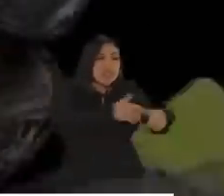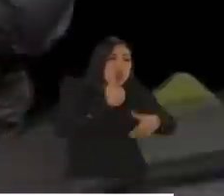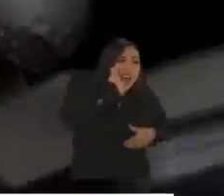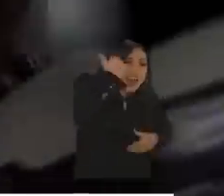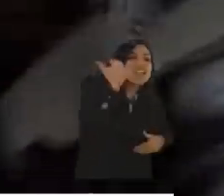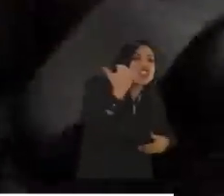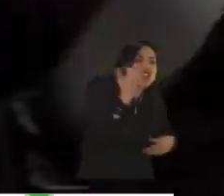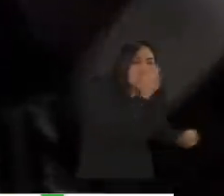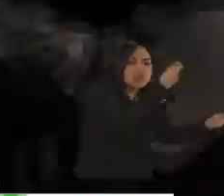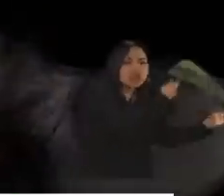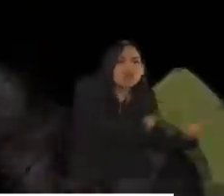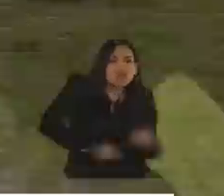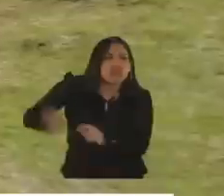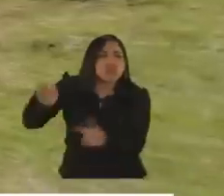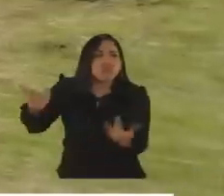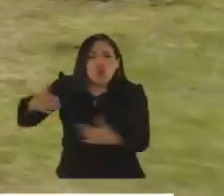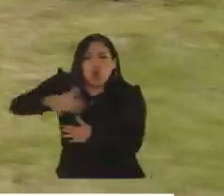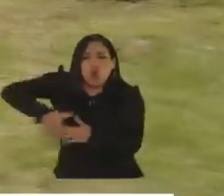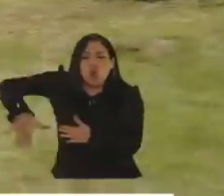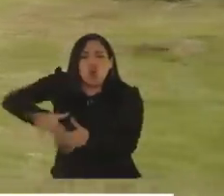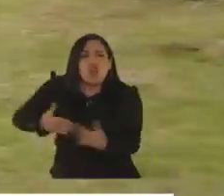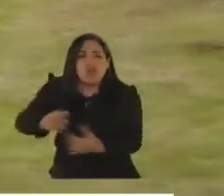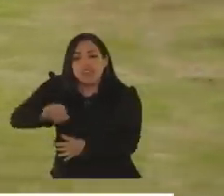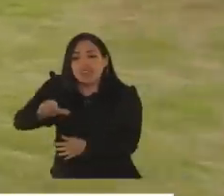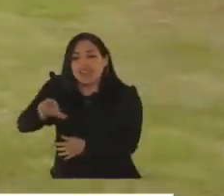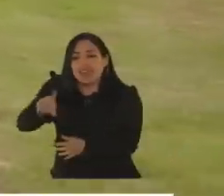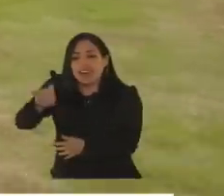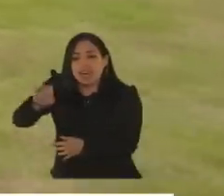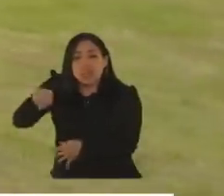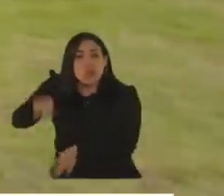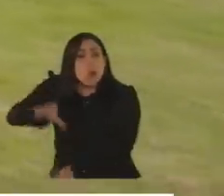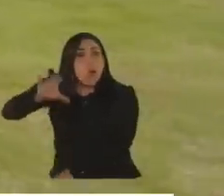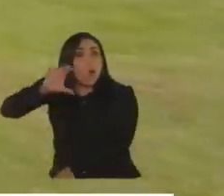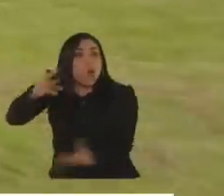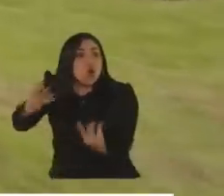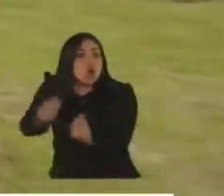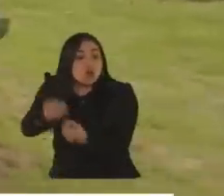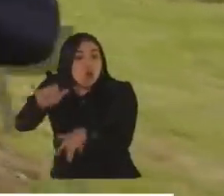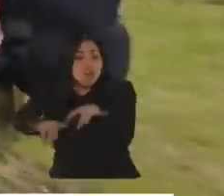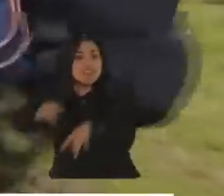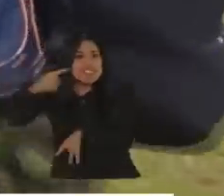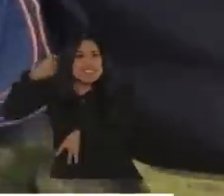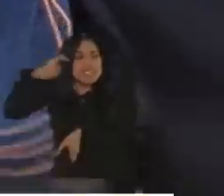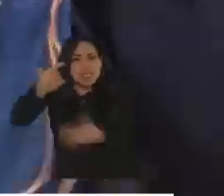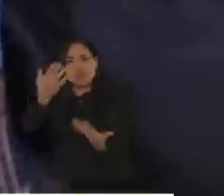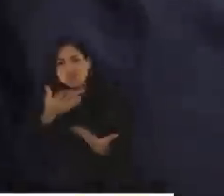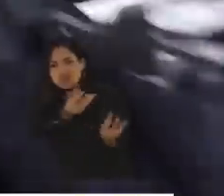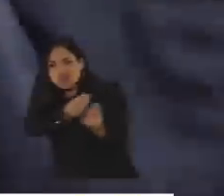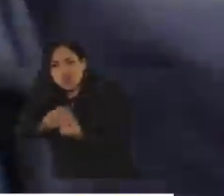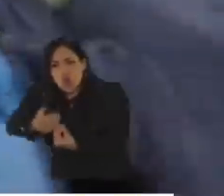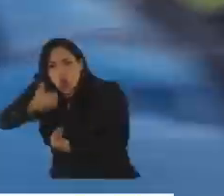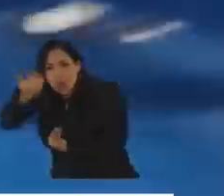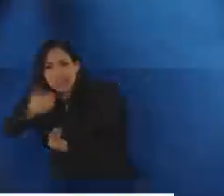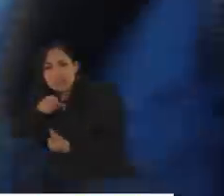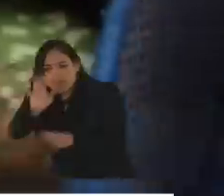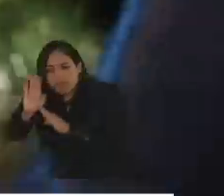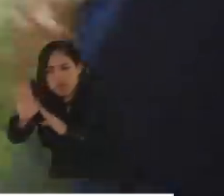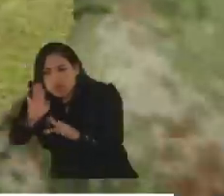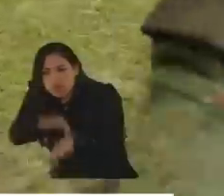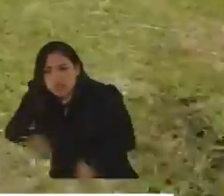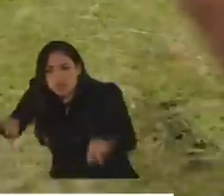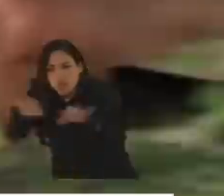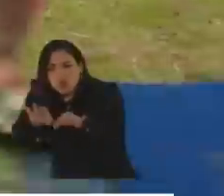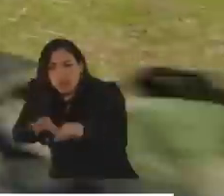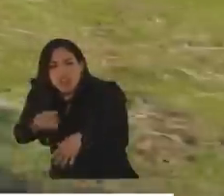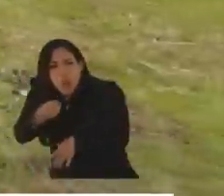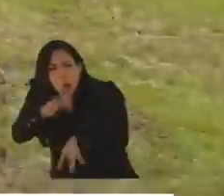mayores fueron trasladados hasta el casco urbano de Jardín, donde la unidad de gestión del riesgo los esperaba para brindarles la atención